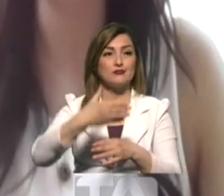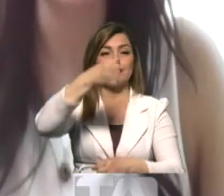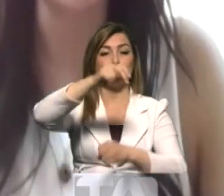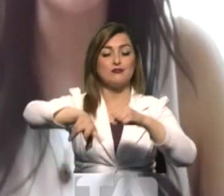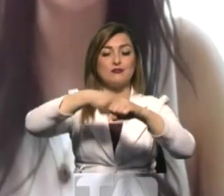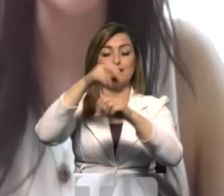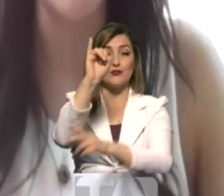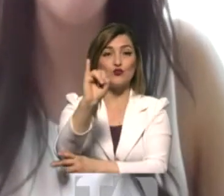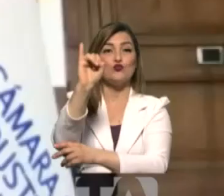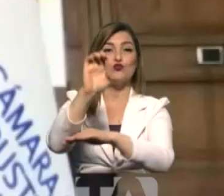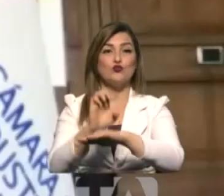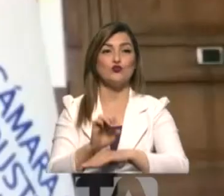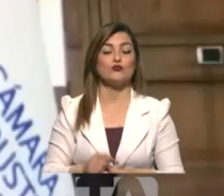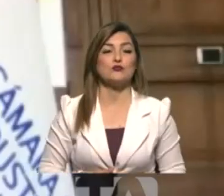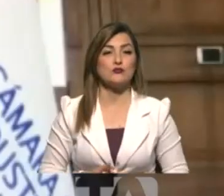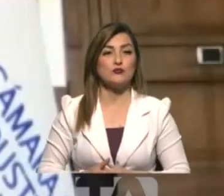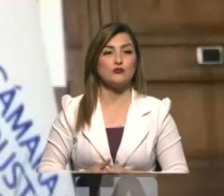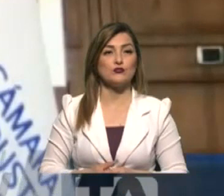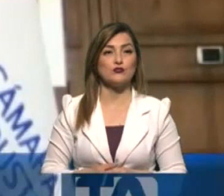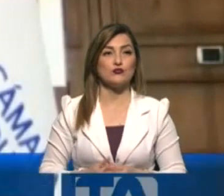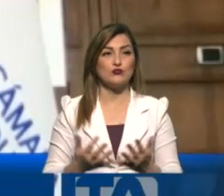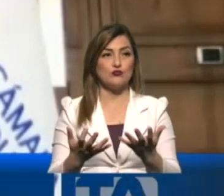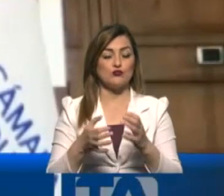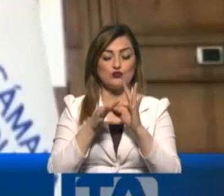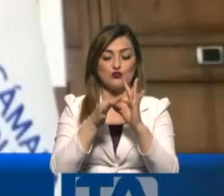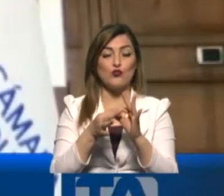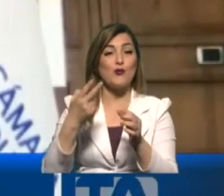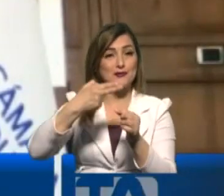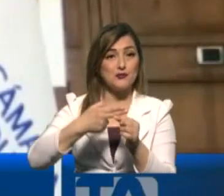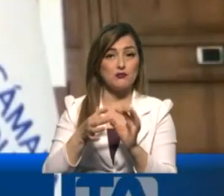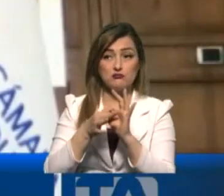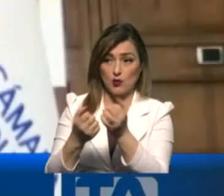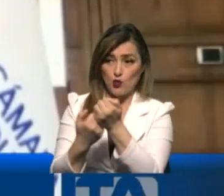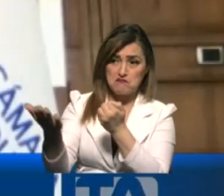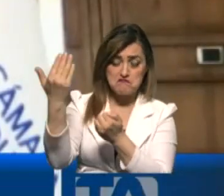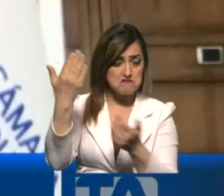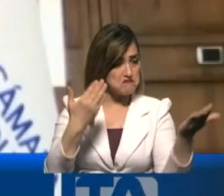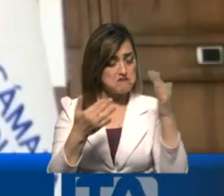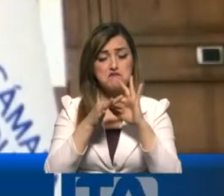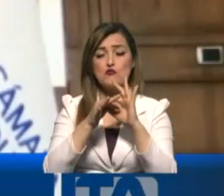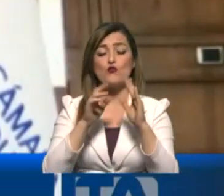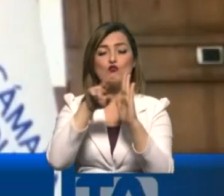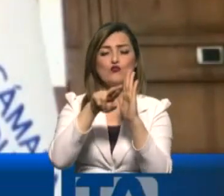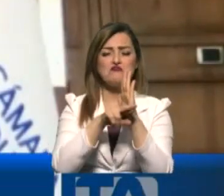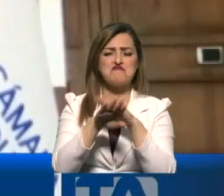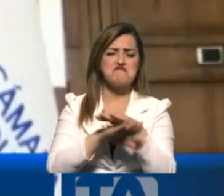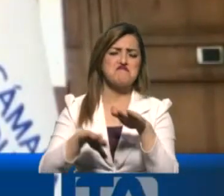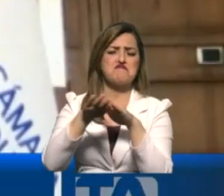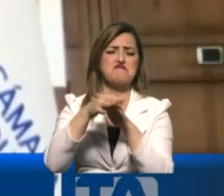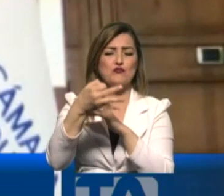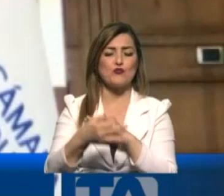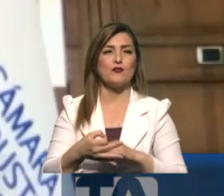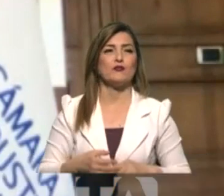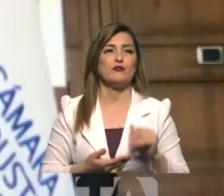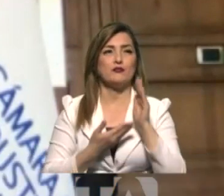Federación Nacional de Industrias del Ecuador. Que quieren colaborar, que quieren participar, prestar su contingente. Y obviamente requisitos mínimos que se deben cumplir.